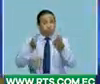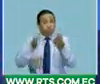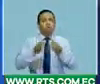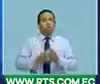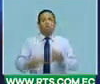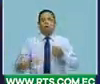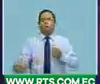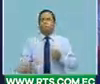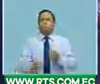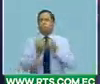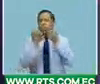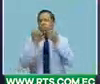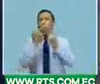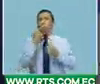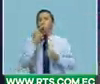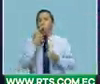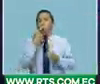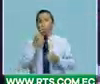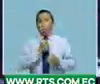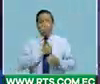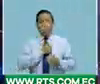su vehículo.